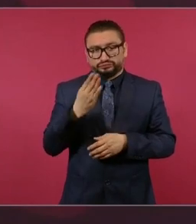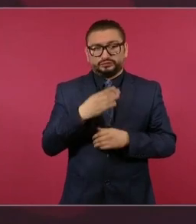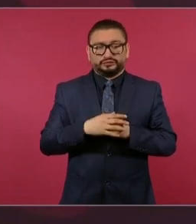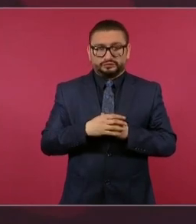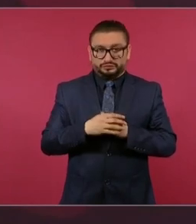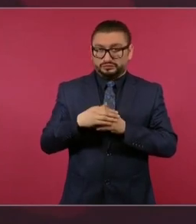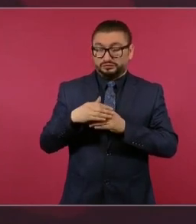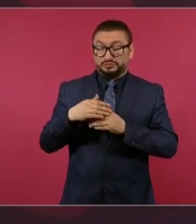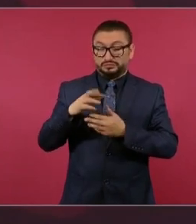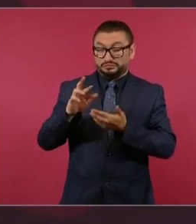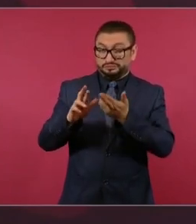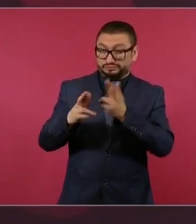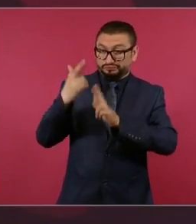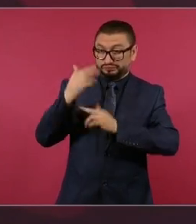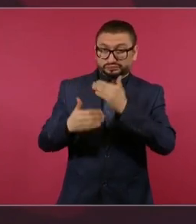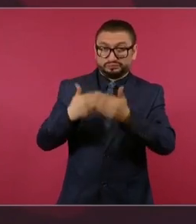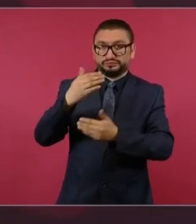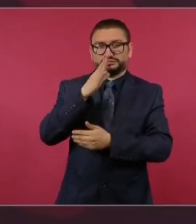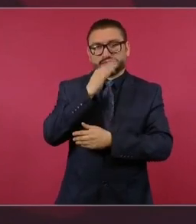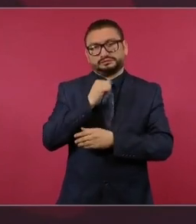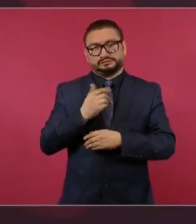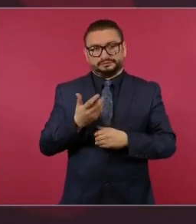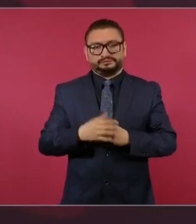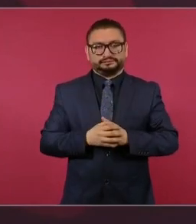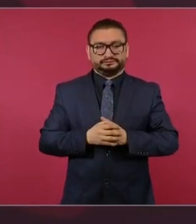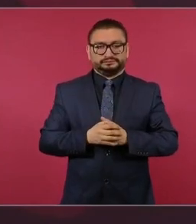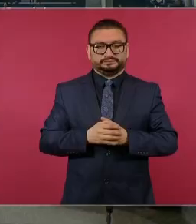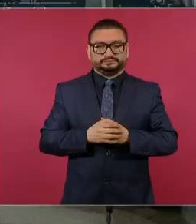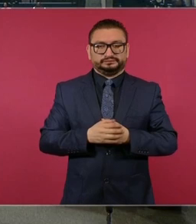no prosperó ese intento de golpe de Estado.